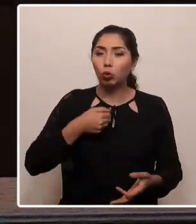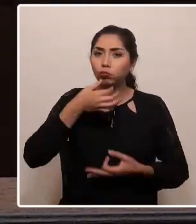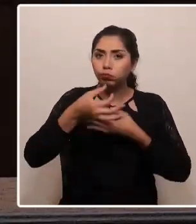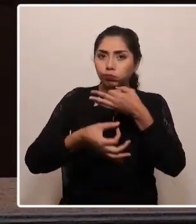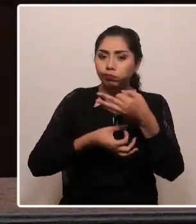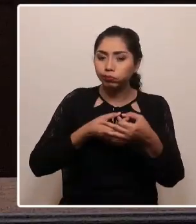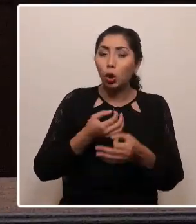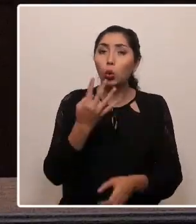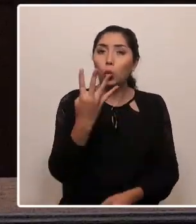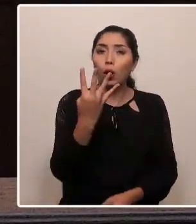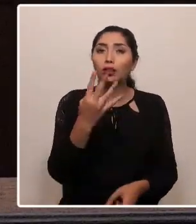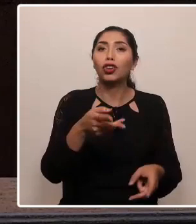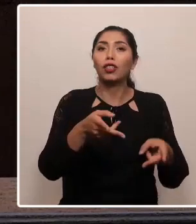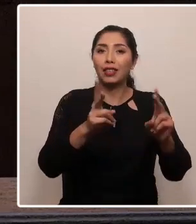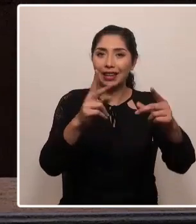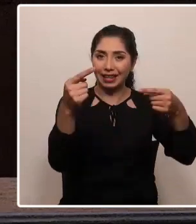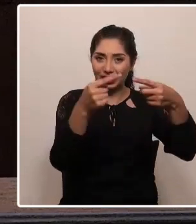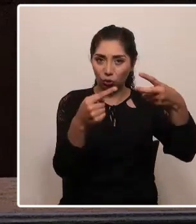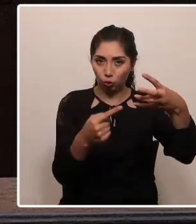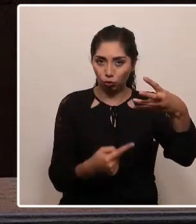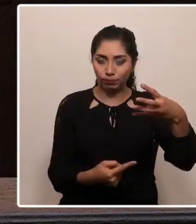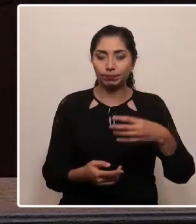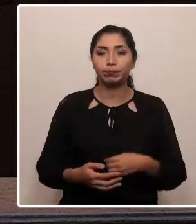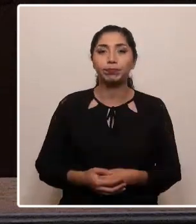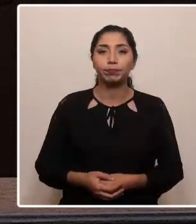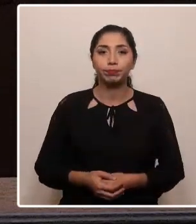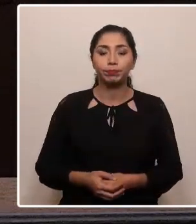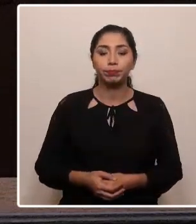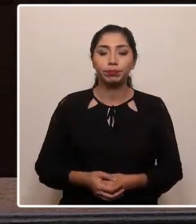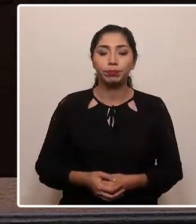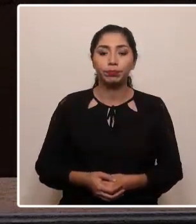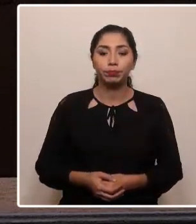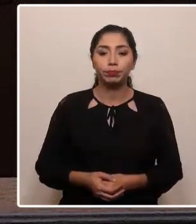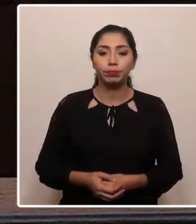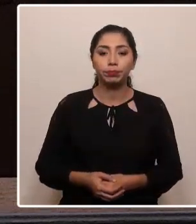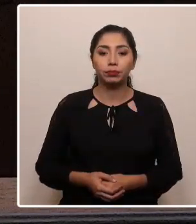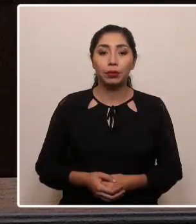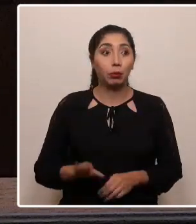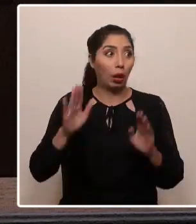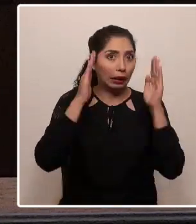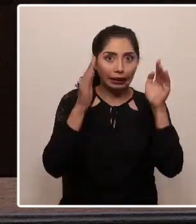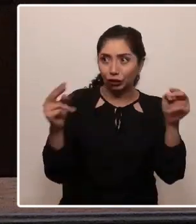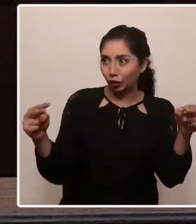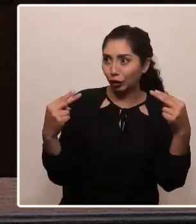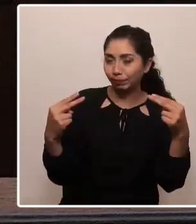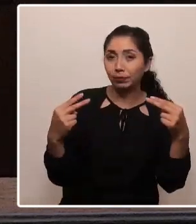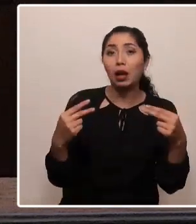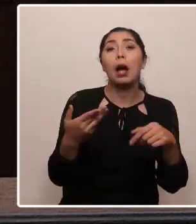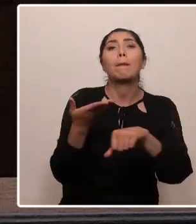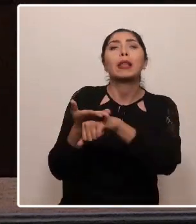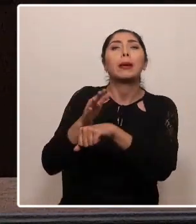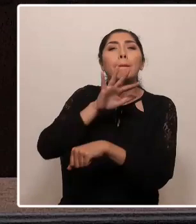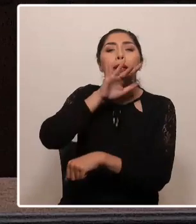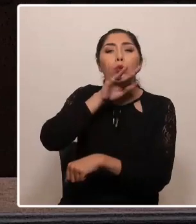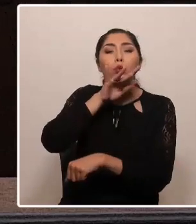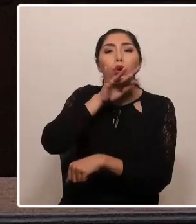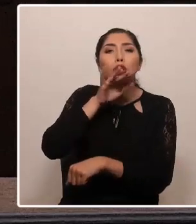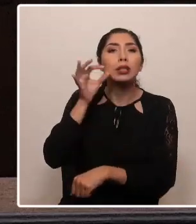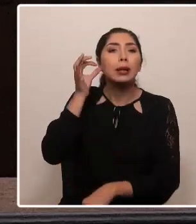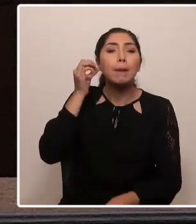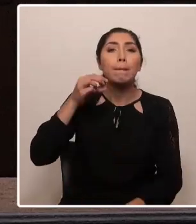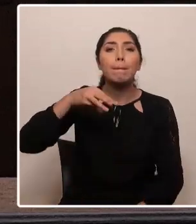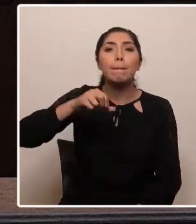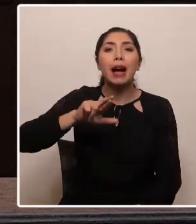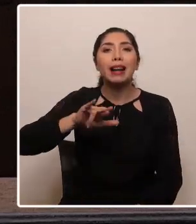cuatro derechos que quisiera destacar. Así tomé la atención. Y pedí los minutos de María José, por favor, acá